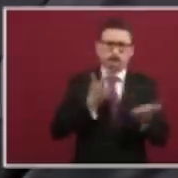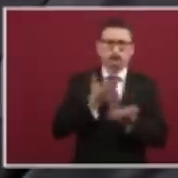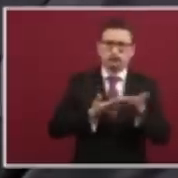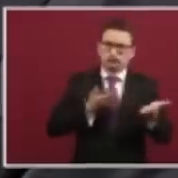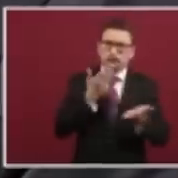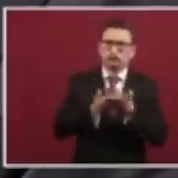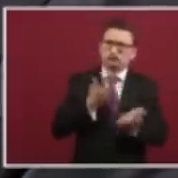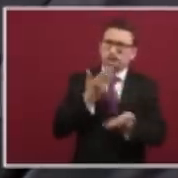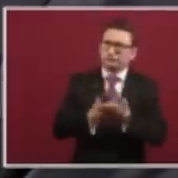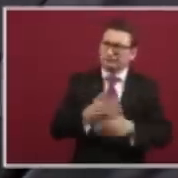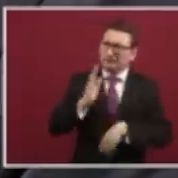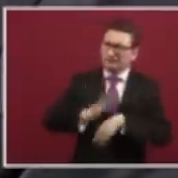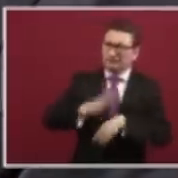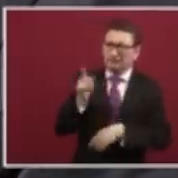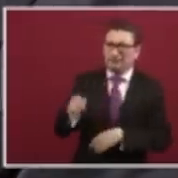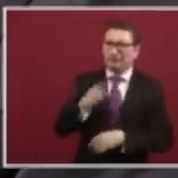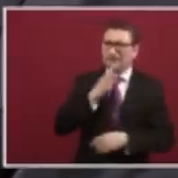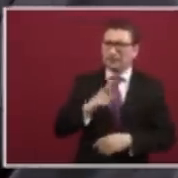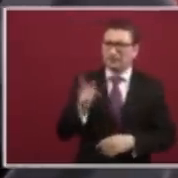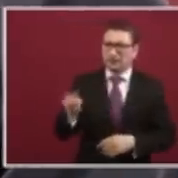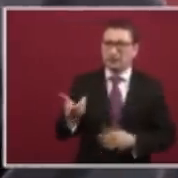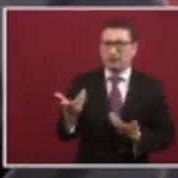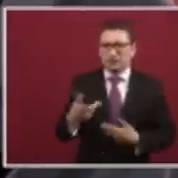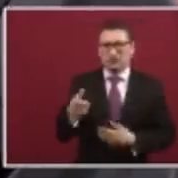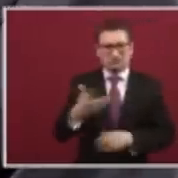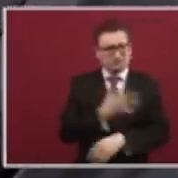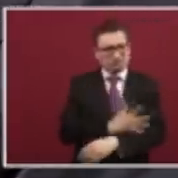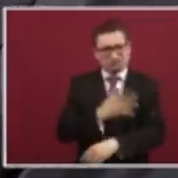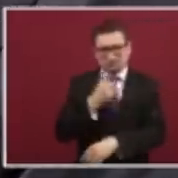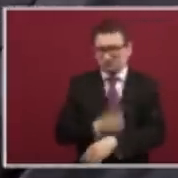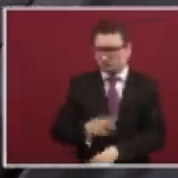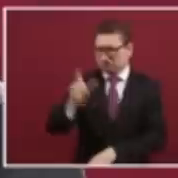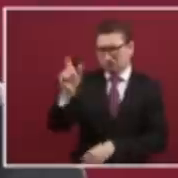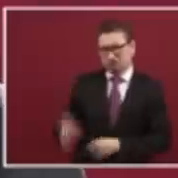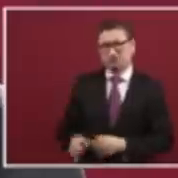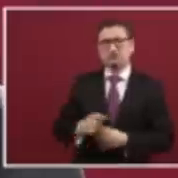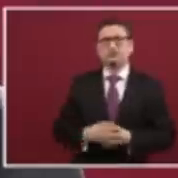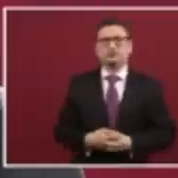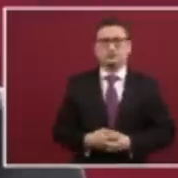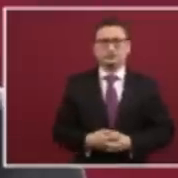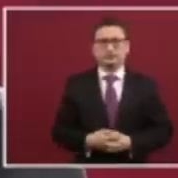más propositivos, honesto,